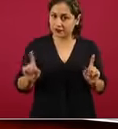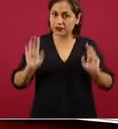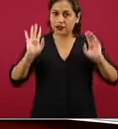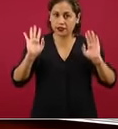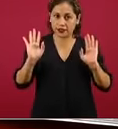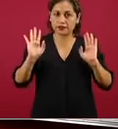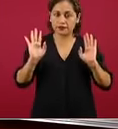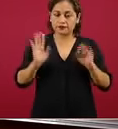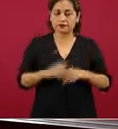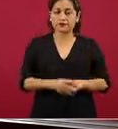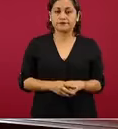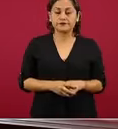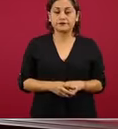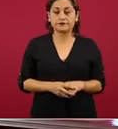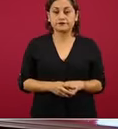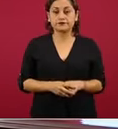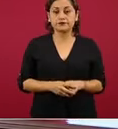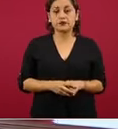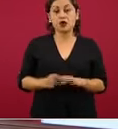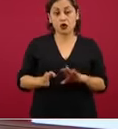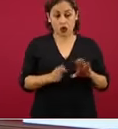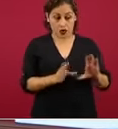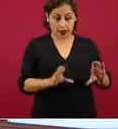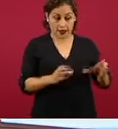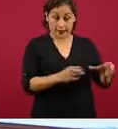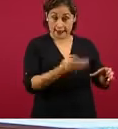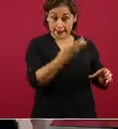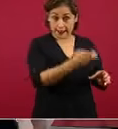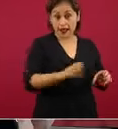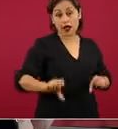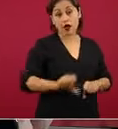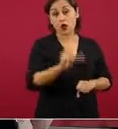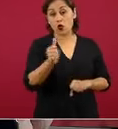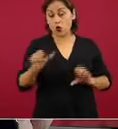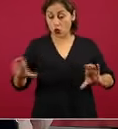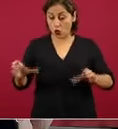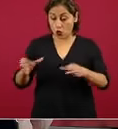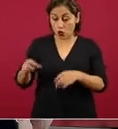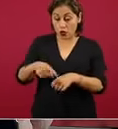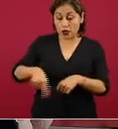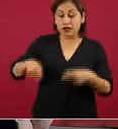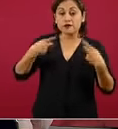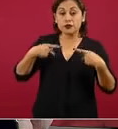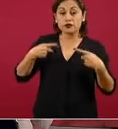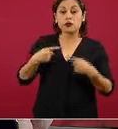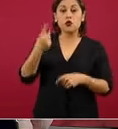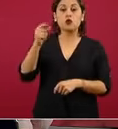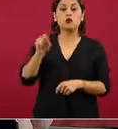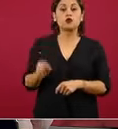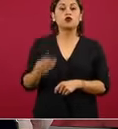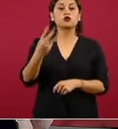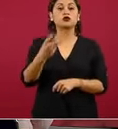explicando los síntomas. Por el otro lado, de esas personas a las que se les tomó muestra,